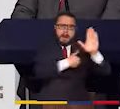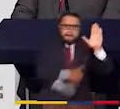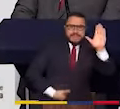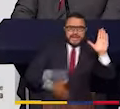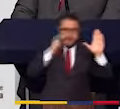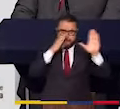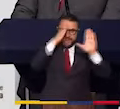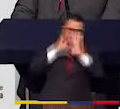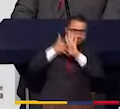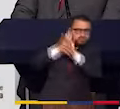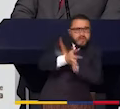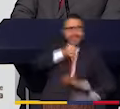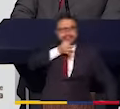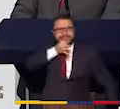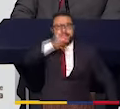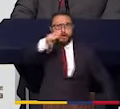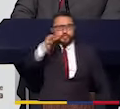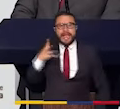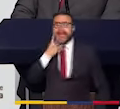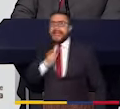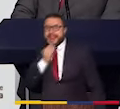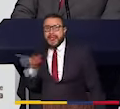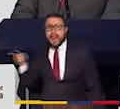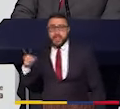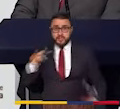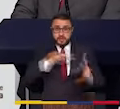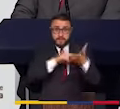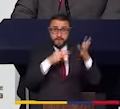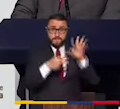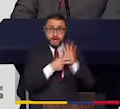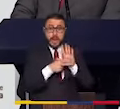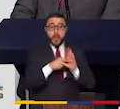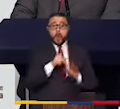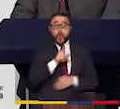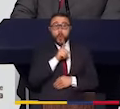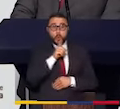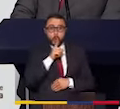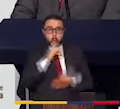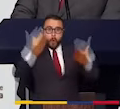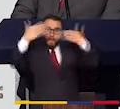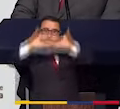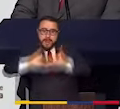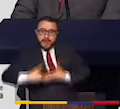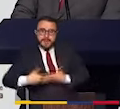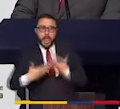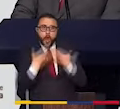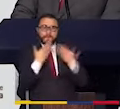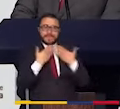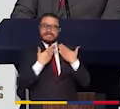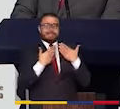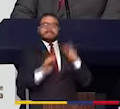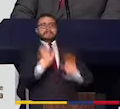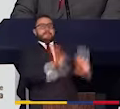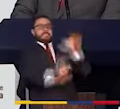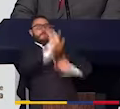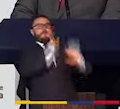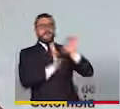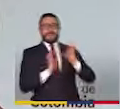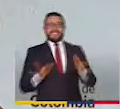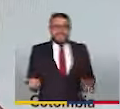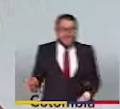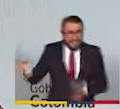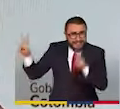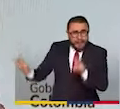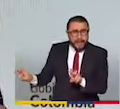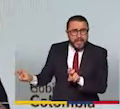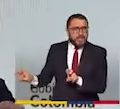israelí, para que la discusión sea cómo el presidente viola la confianza y no cómo el poder en